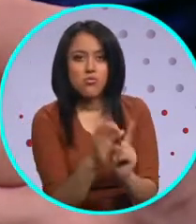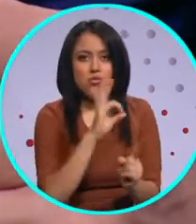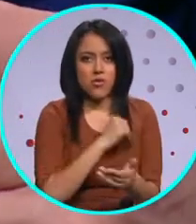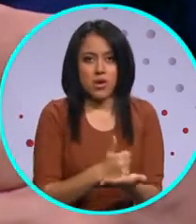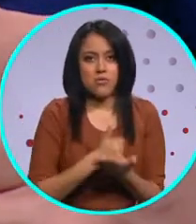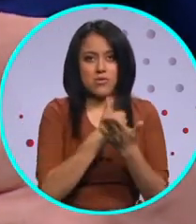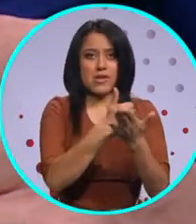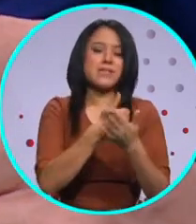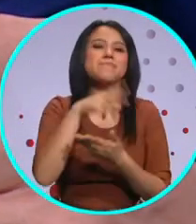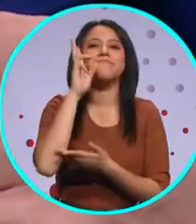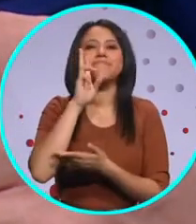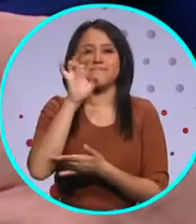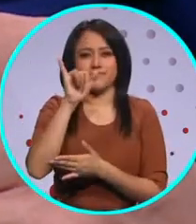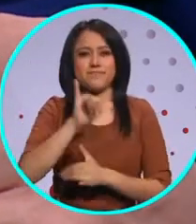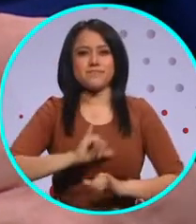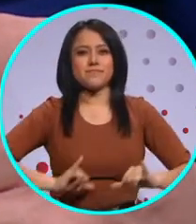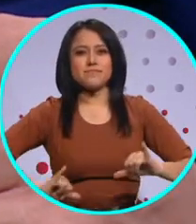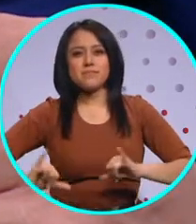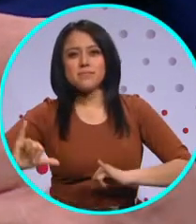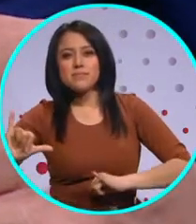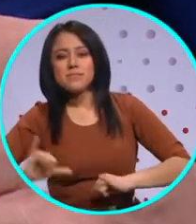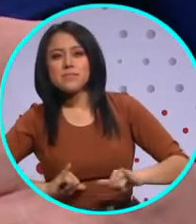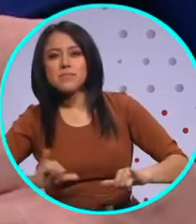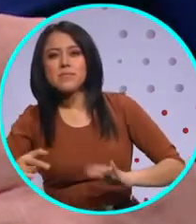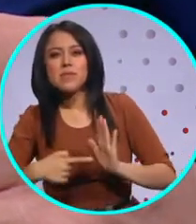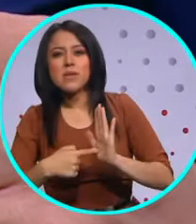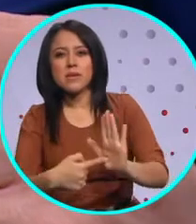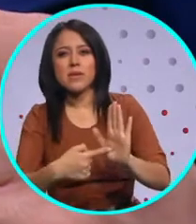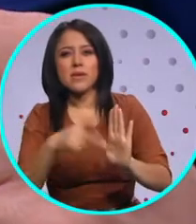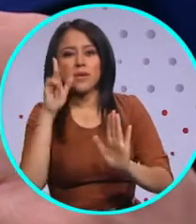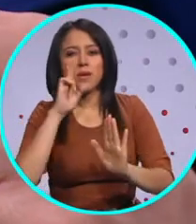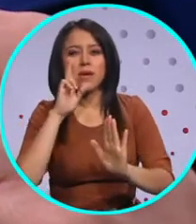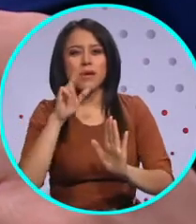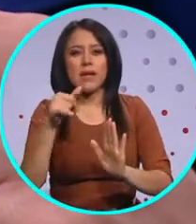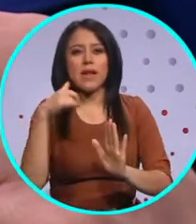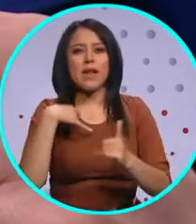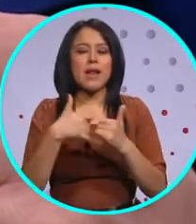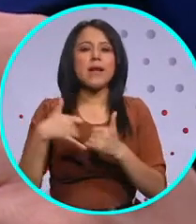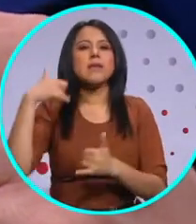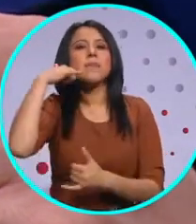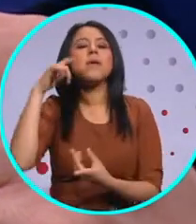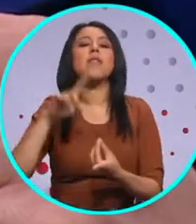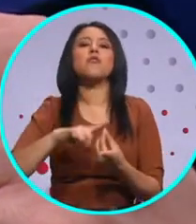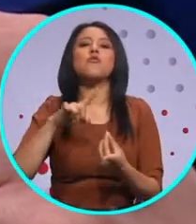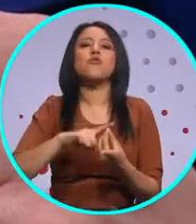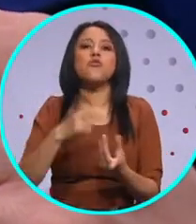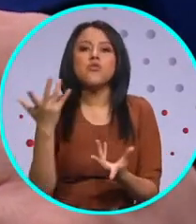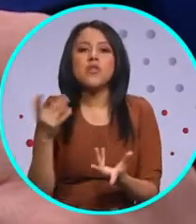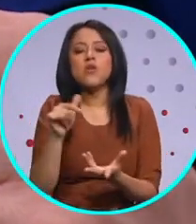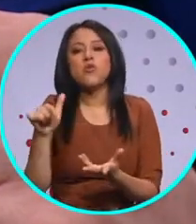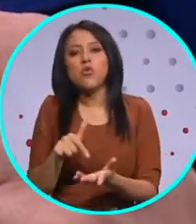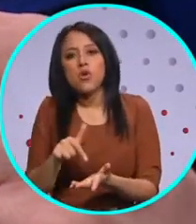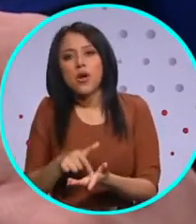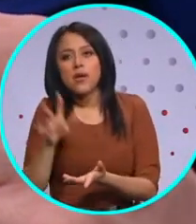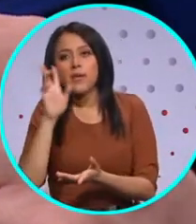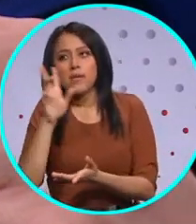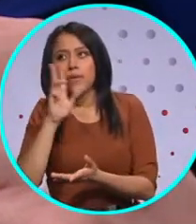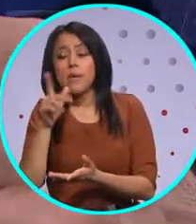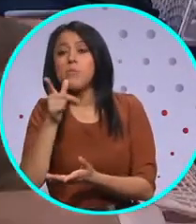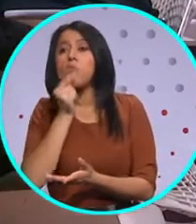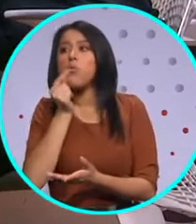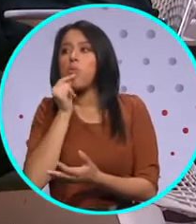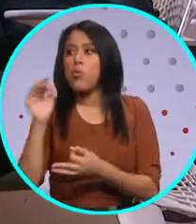vemos en el mapa ya sé georeferencia donde está ubicada la llamada que se está realizando y se va a acercar o a enlazar el